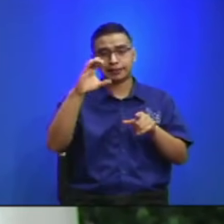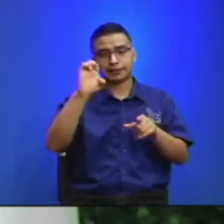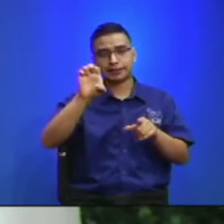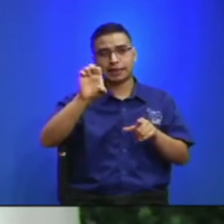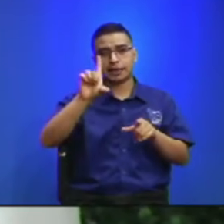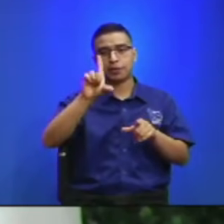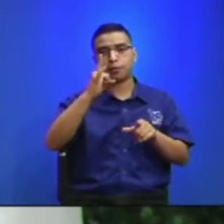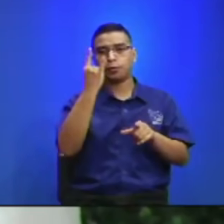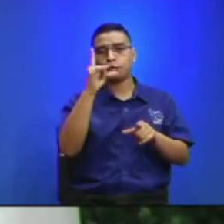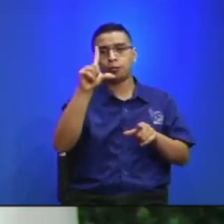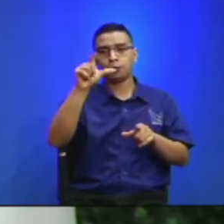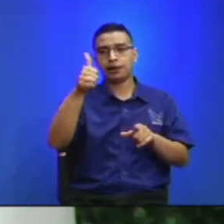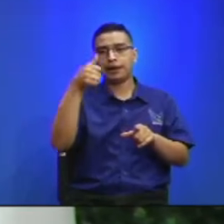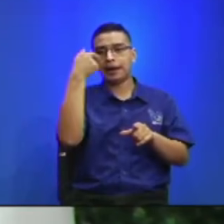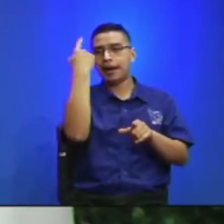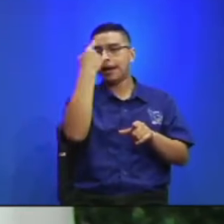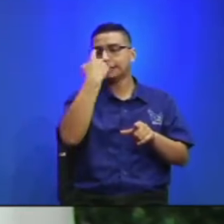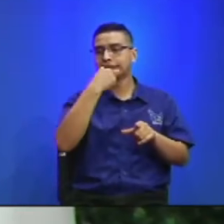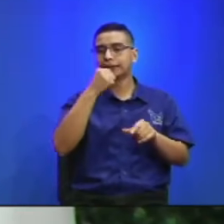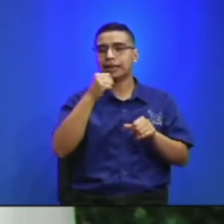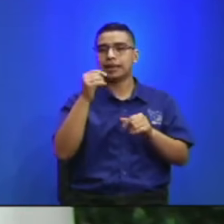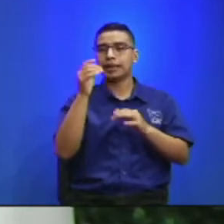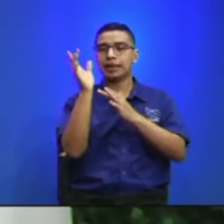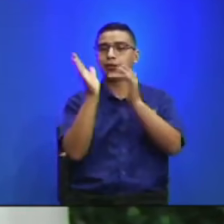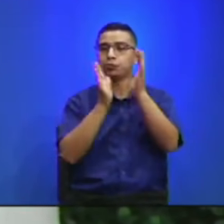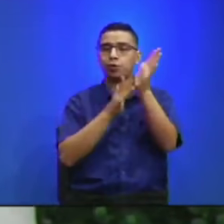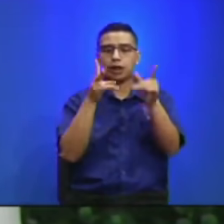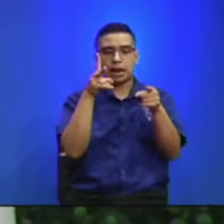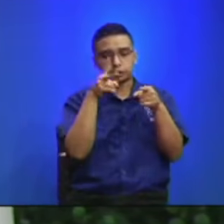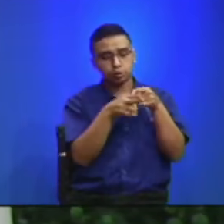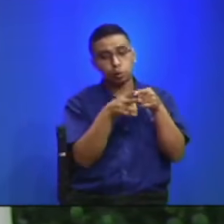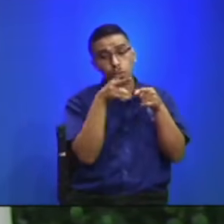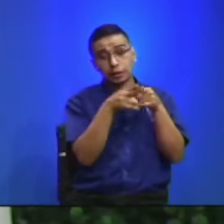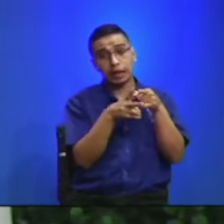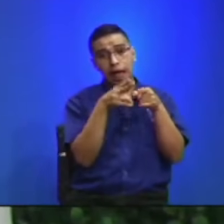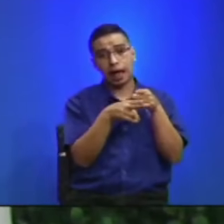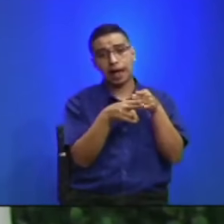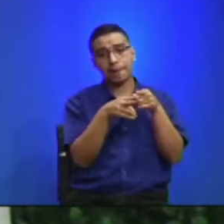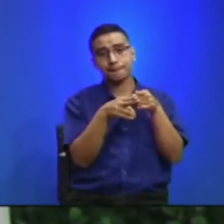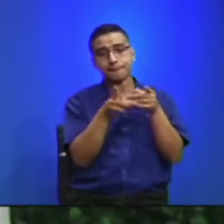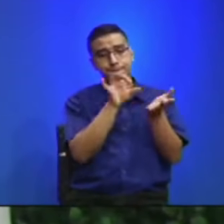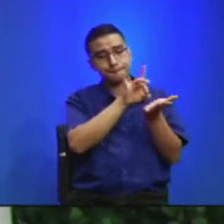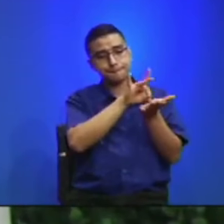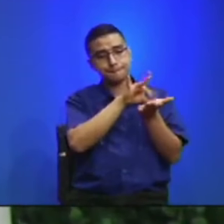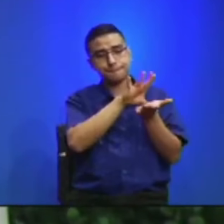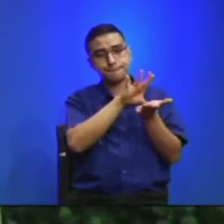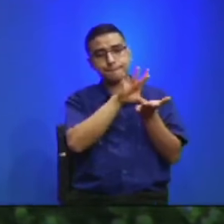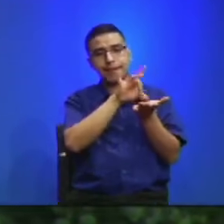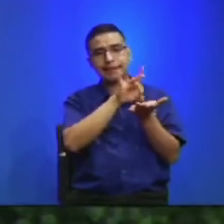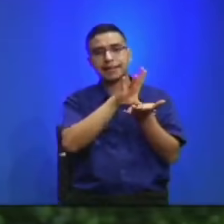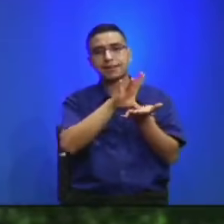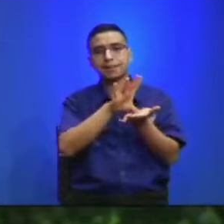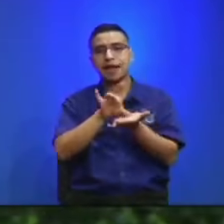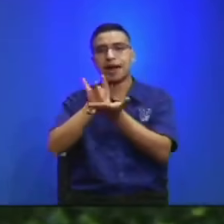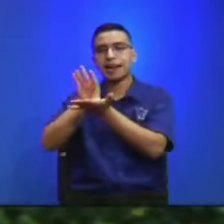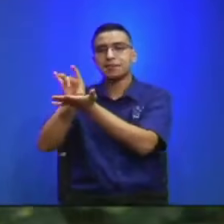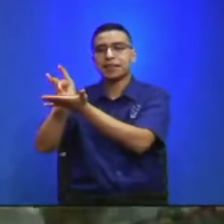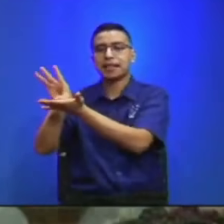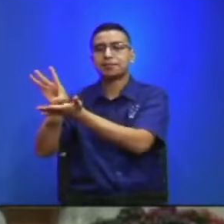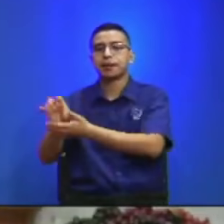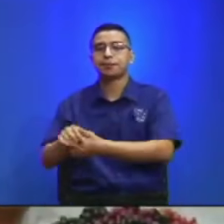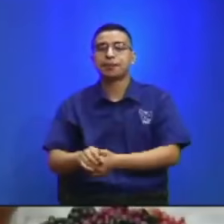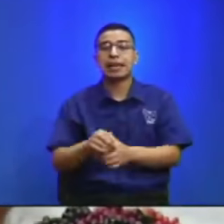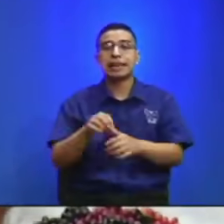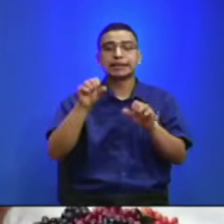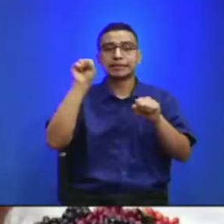viene y la agarra y paula cortan ya no pertenece a este y la echa afuera si lo hacemos a